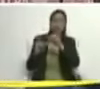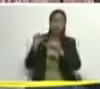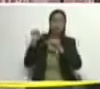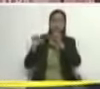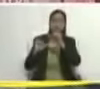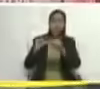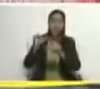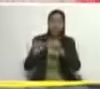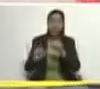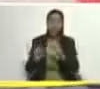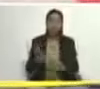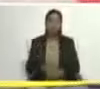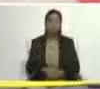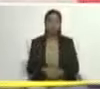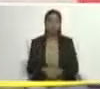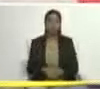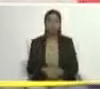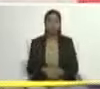en su fuerza creadora.